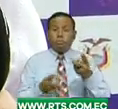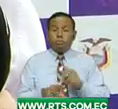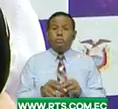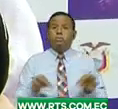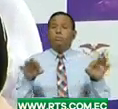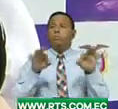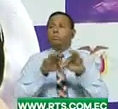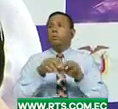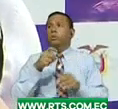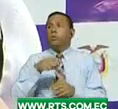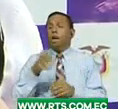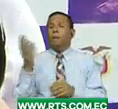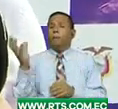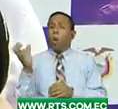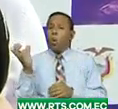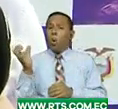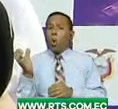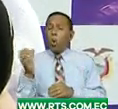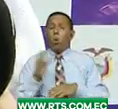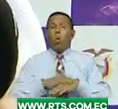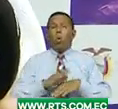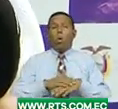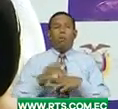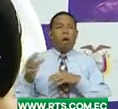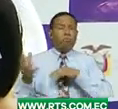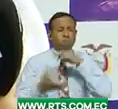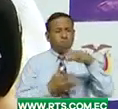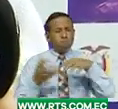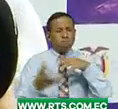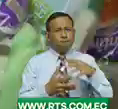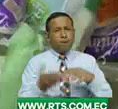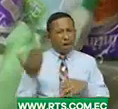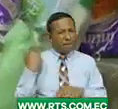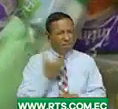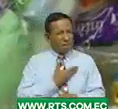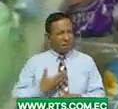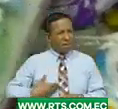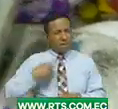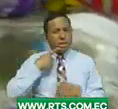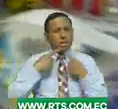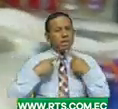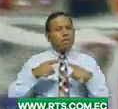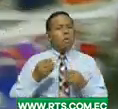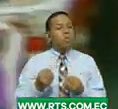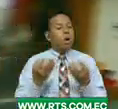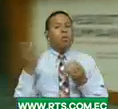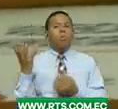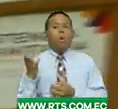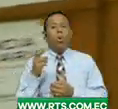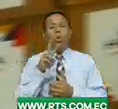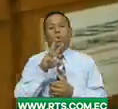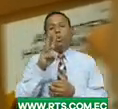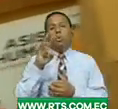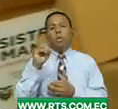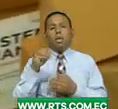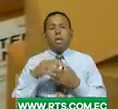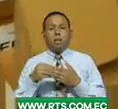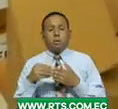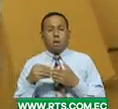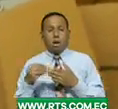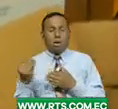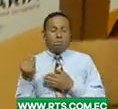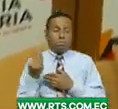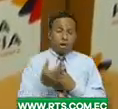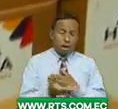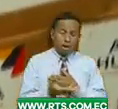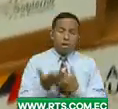está disponible el bono por desastres emitido el año pasado por el presidente Guillermo Lasso. Es de $260 aproximadamente, depende del costo de la canasta básica.